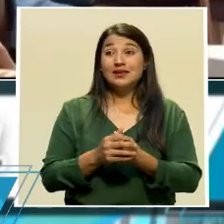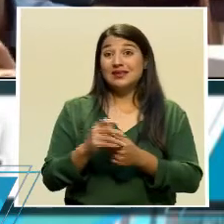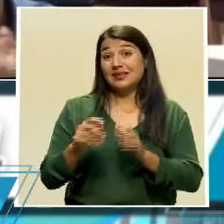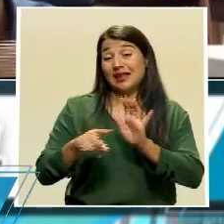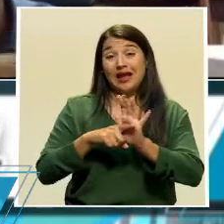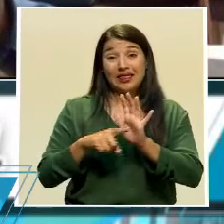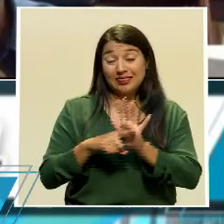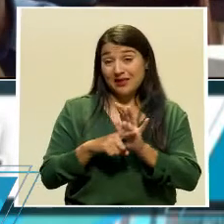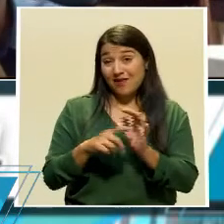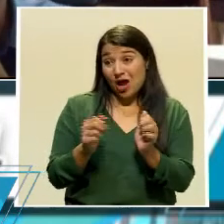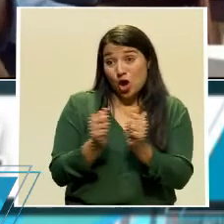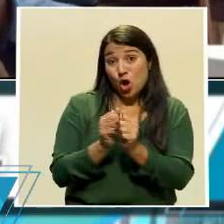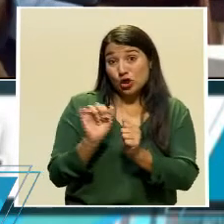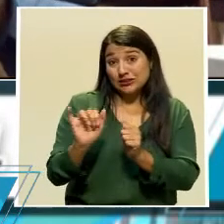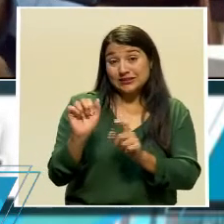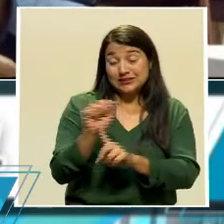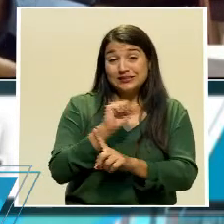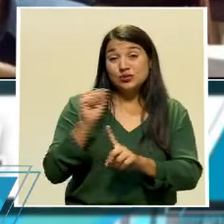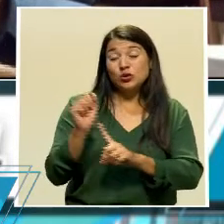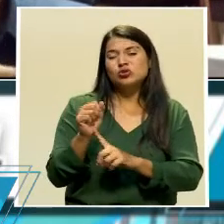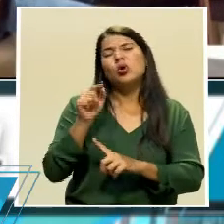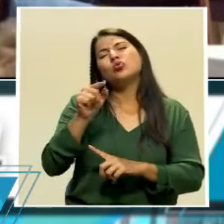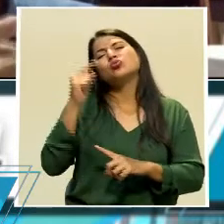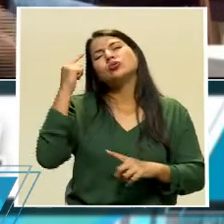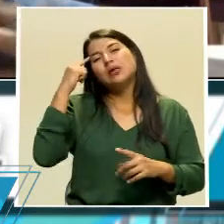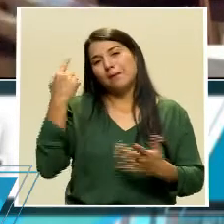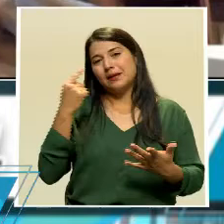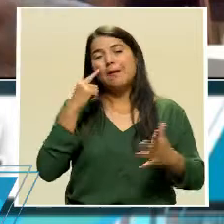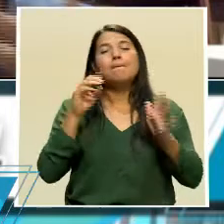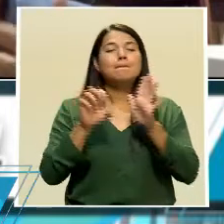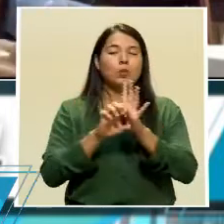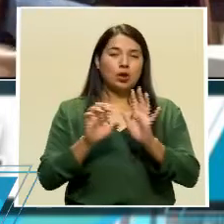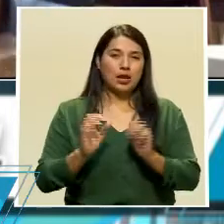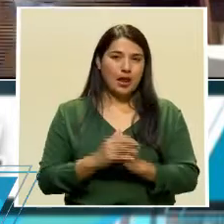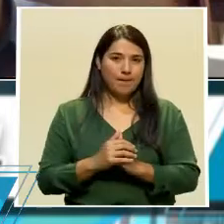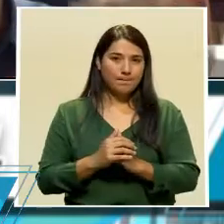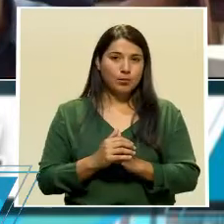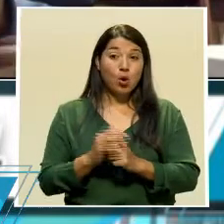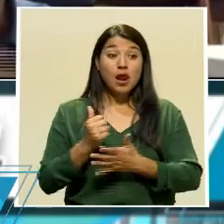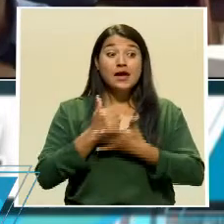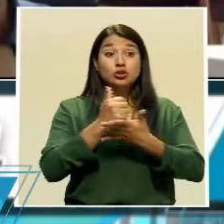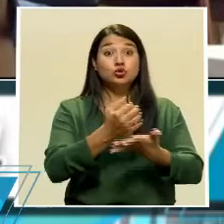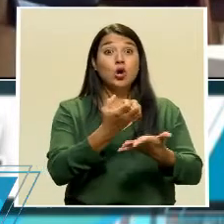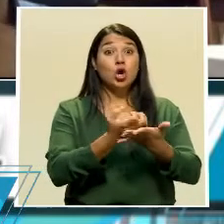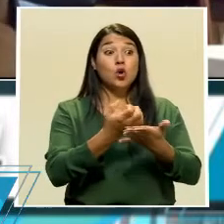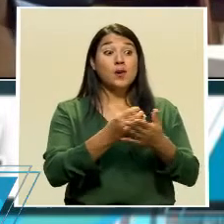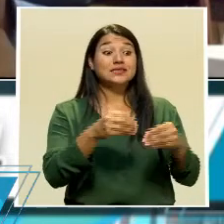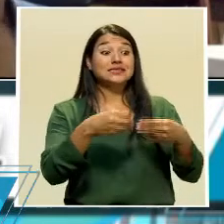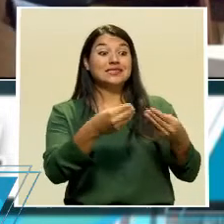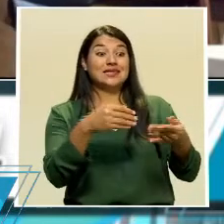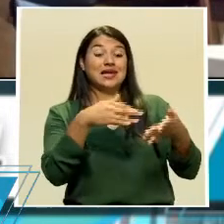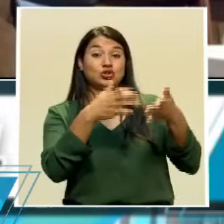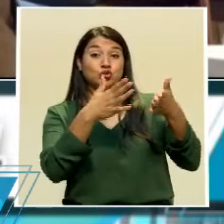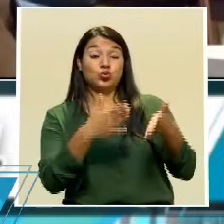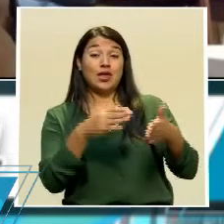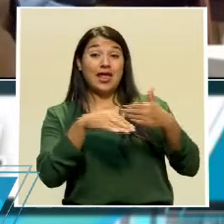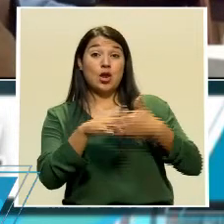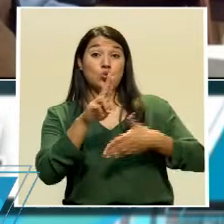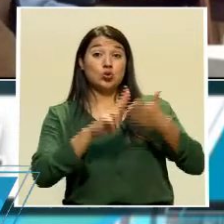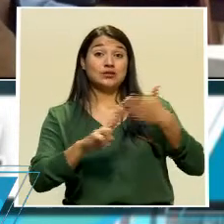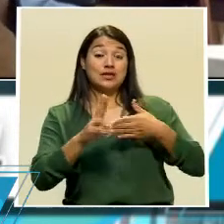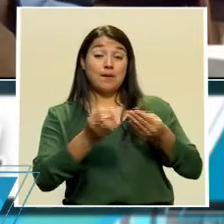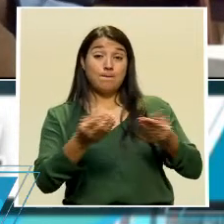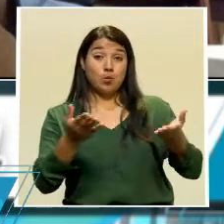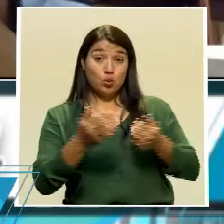negativa ante esta situación. Póngase a pensar, por ejemplo, pongámonos a pensar en las becas que recibe un estudiante de una universidad